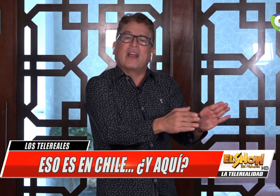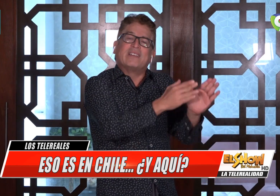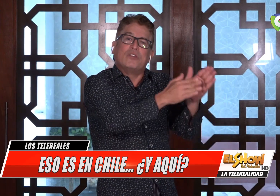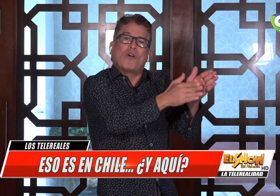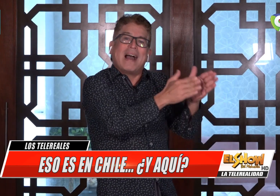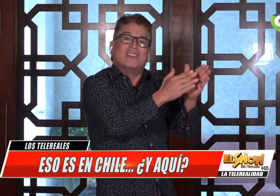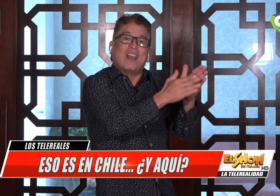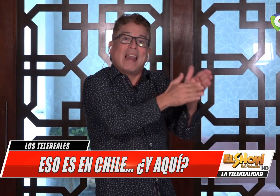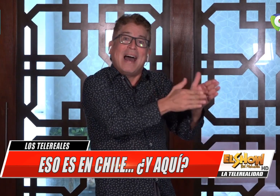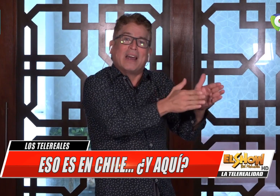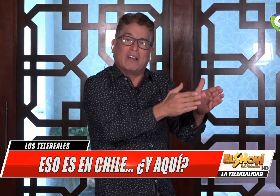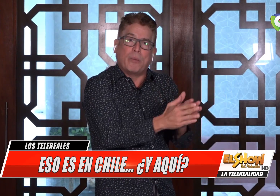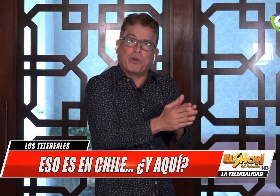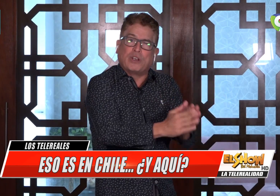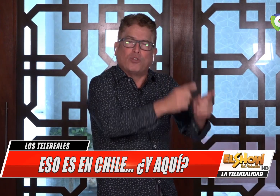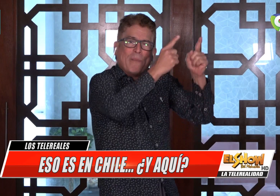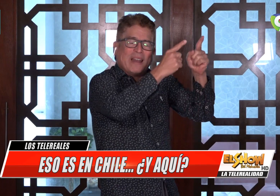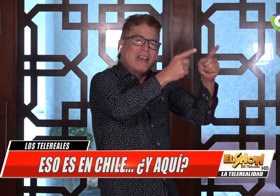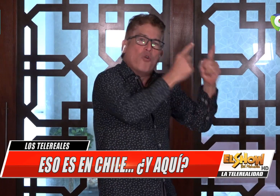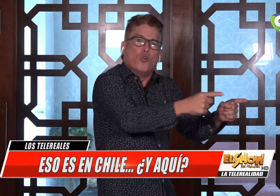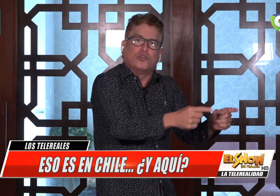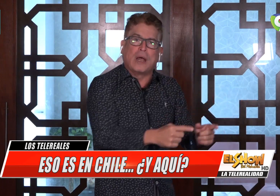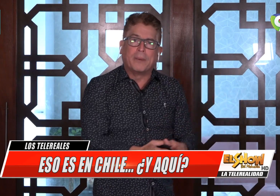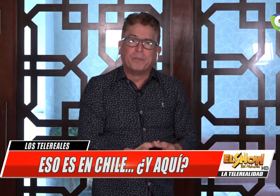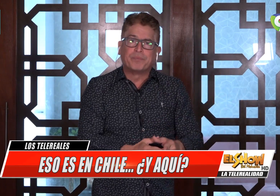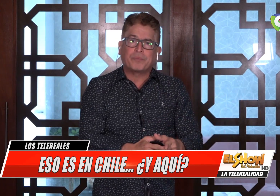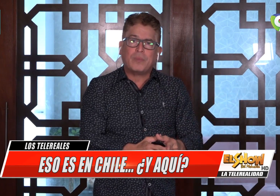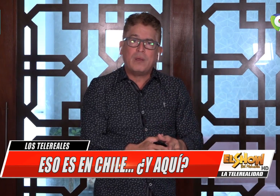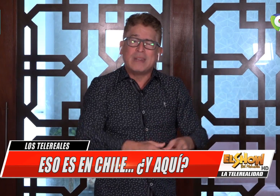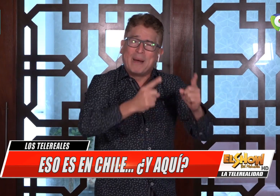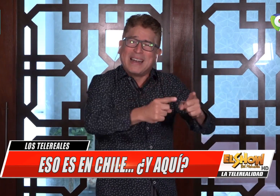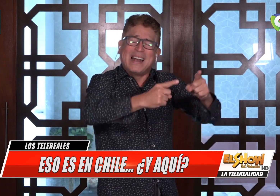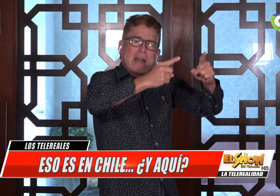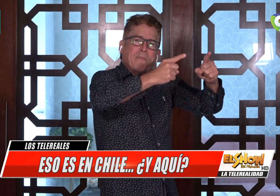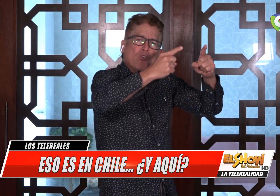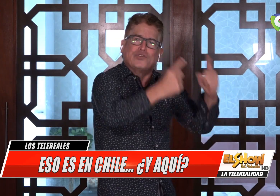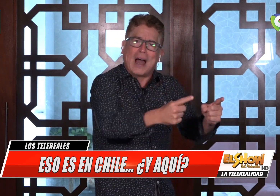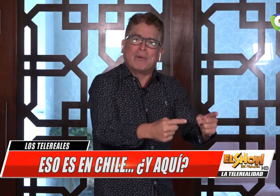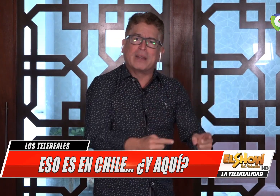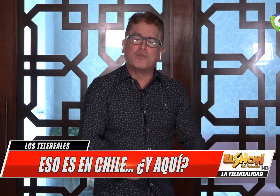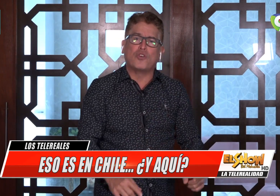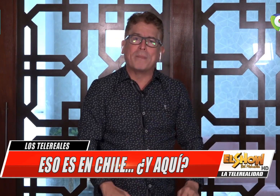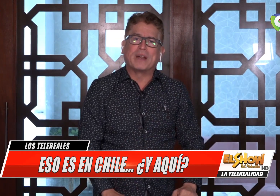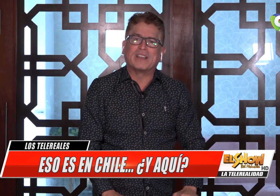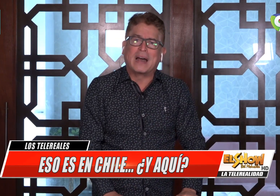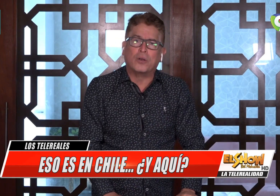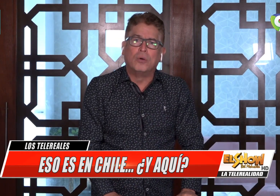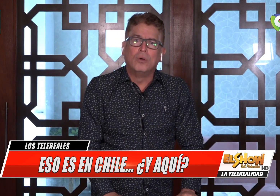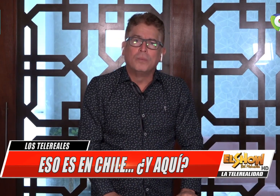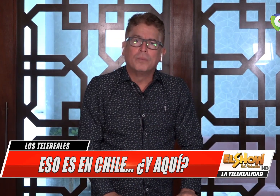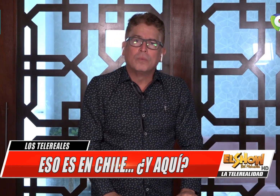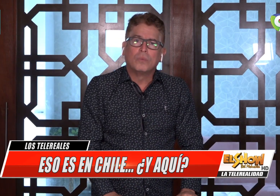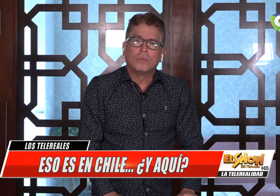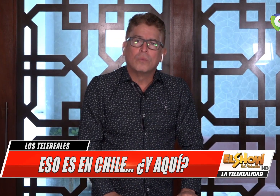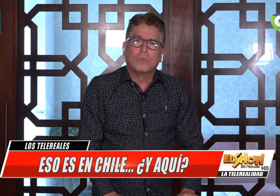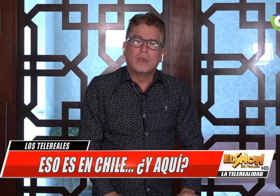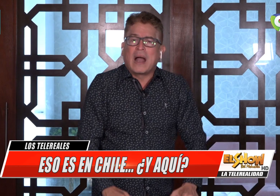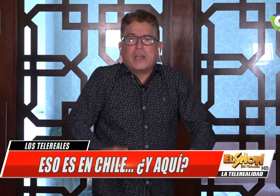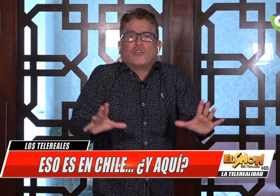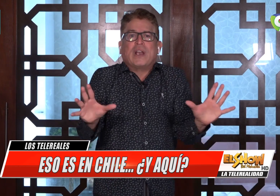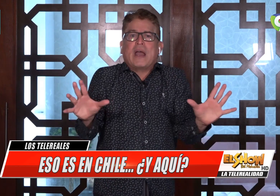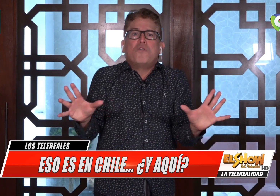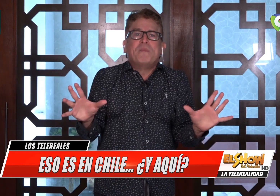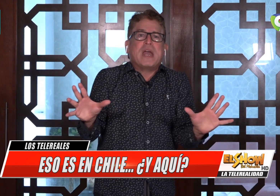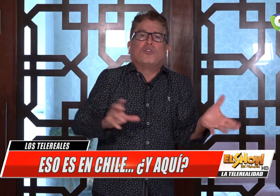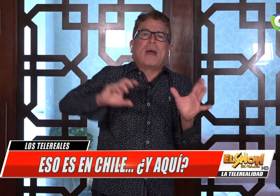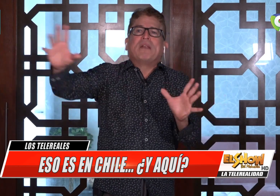mucha gente que ha sido cancelada en este proceso de manera injusta, de manera irresponsable de muchos empresarios. Y